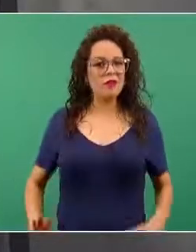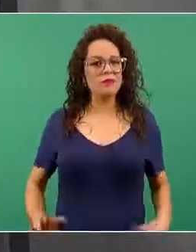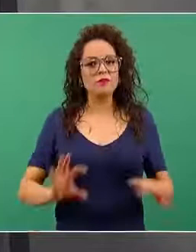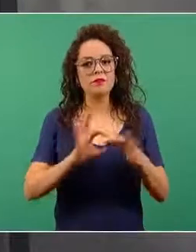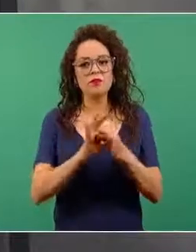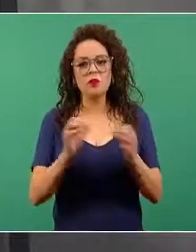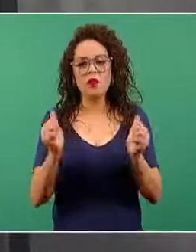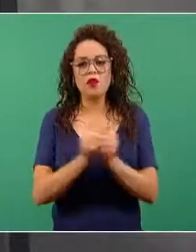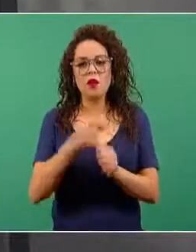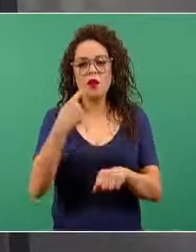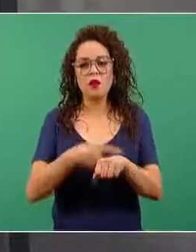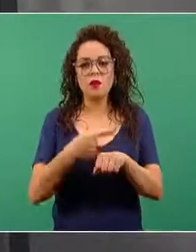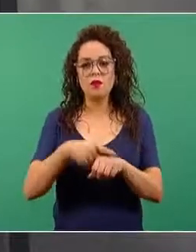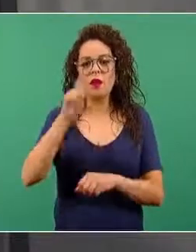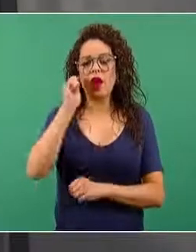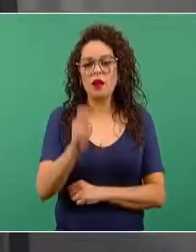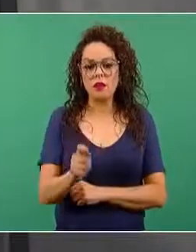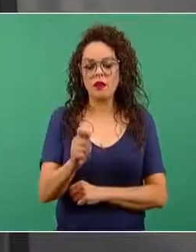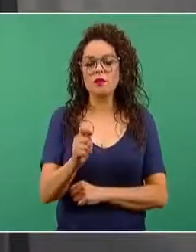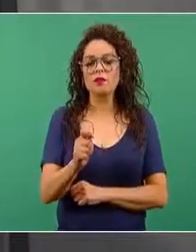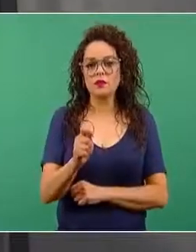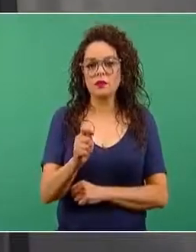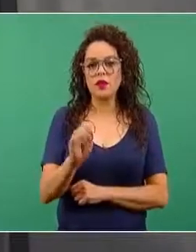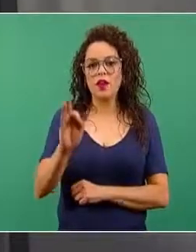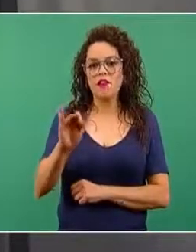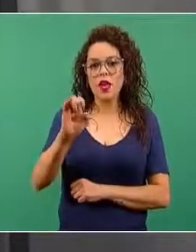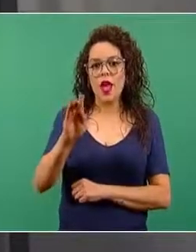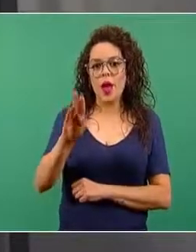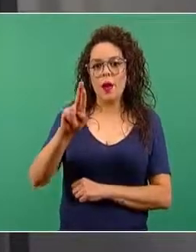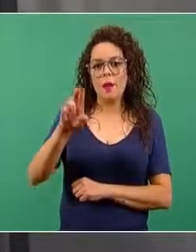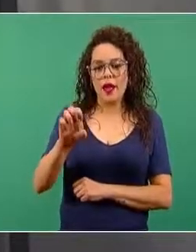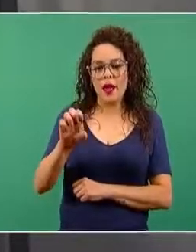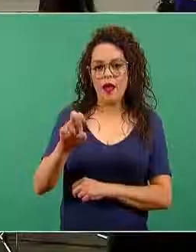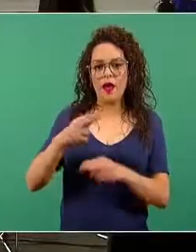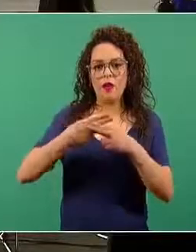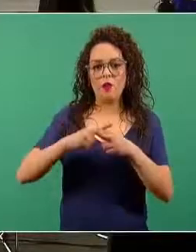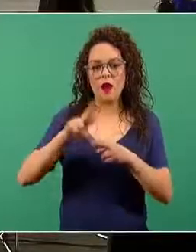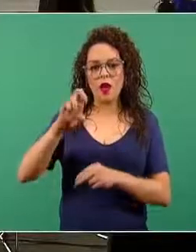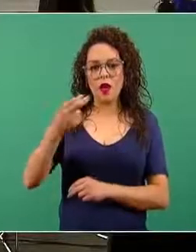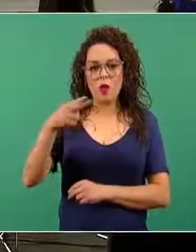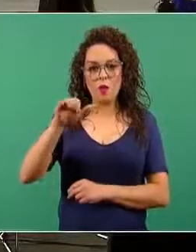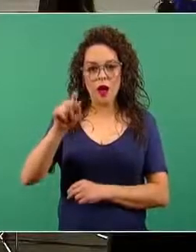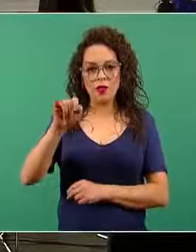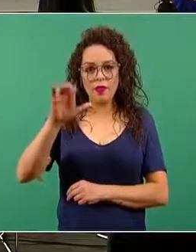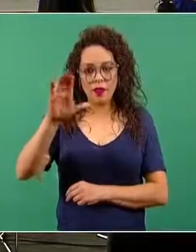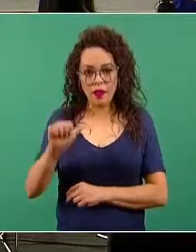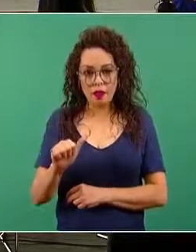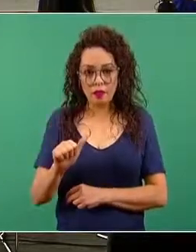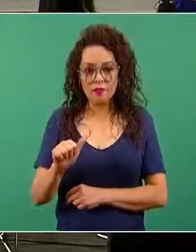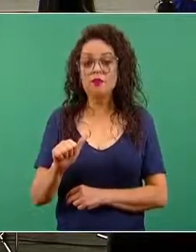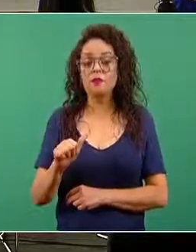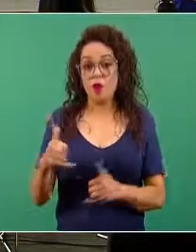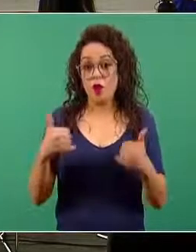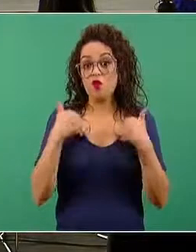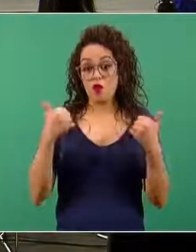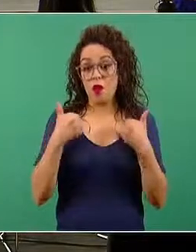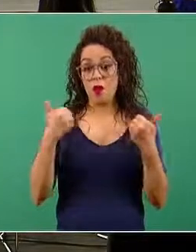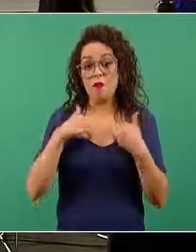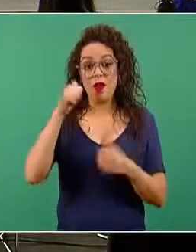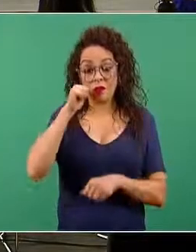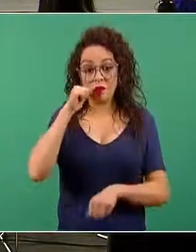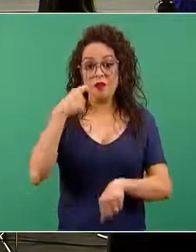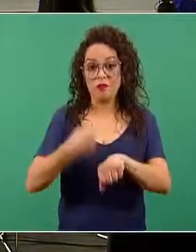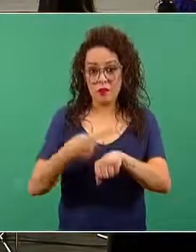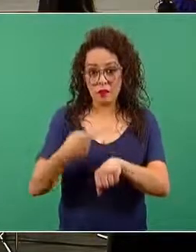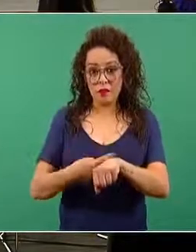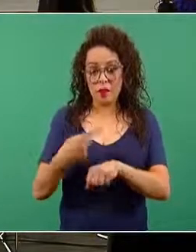una enfermedad que se llama fiebre reumática, que afectaba a personas jóvenes, pero se presentaban